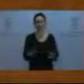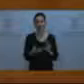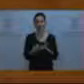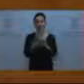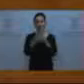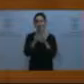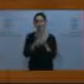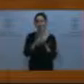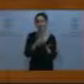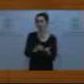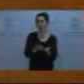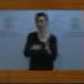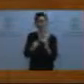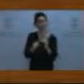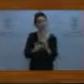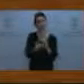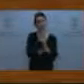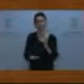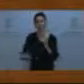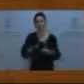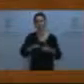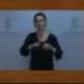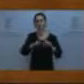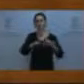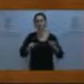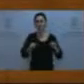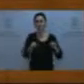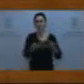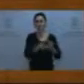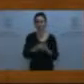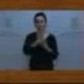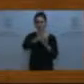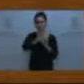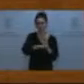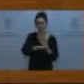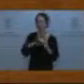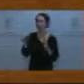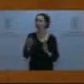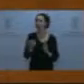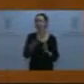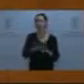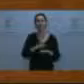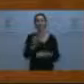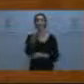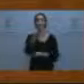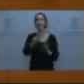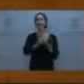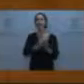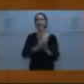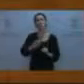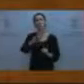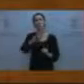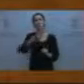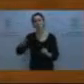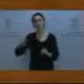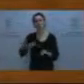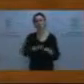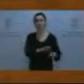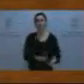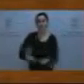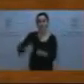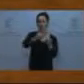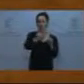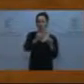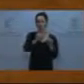Plan Integral de la Infancia del Principado de Asturias, deberían de ser aprobadas para reforzar la legislación en el ámbito de la protección